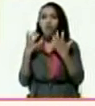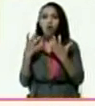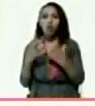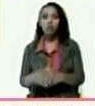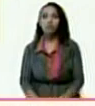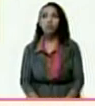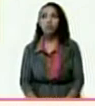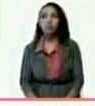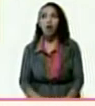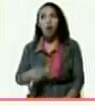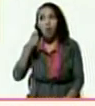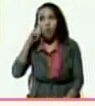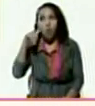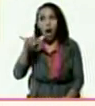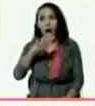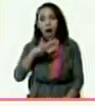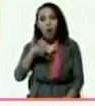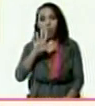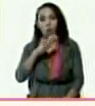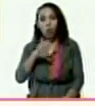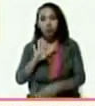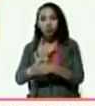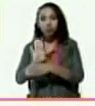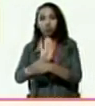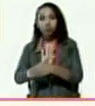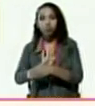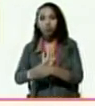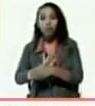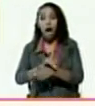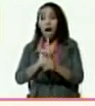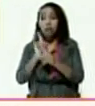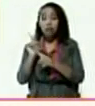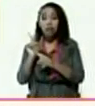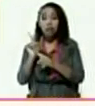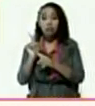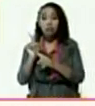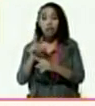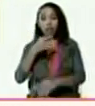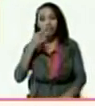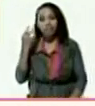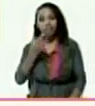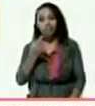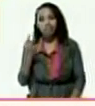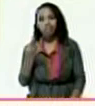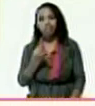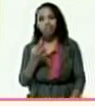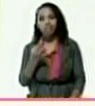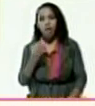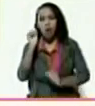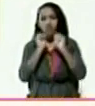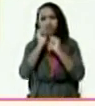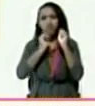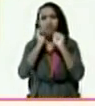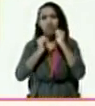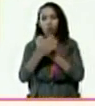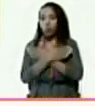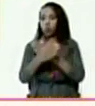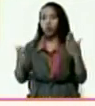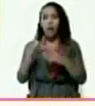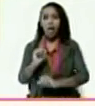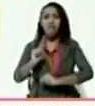Por el pueblo. Por el pueblo. Así que, en verdad, es una gran maquinaria dispuesta para la